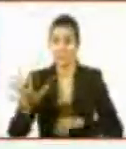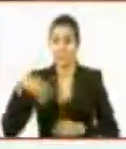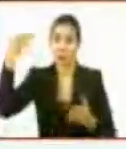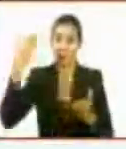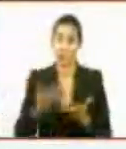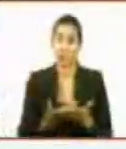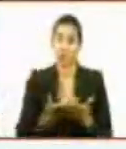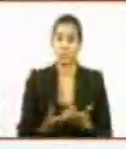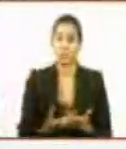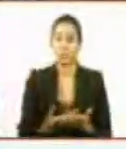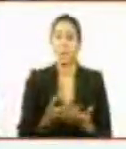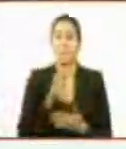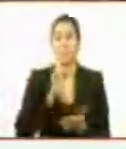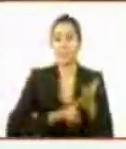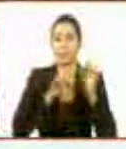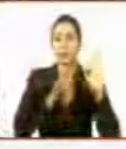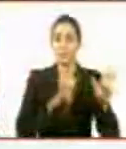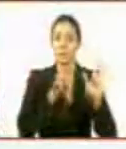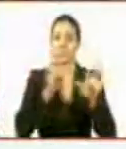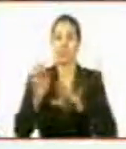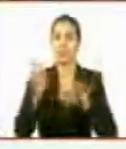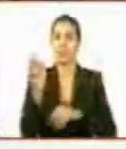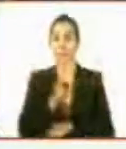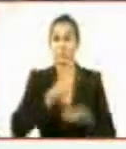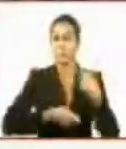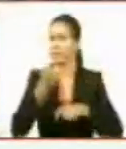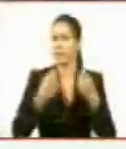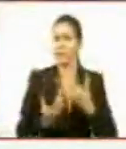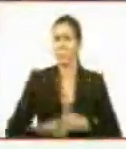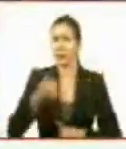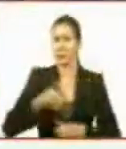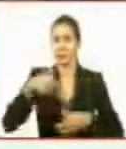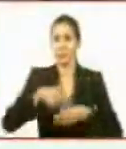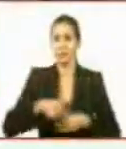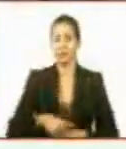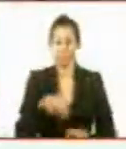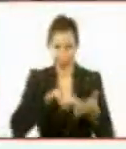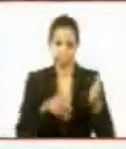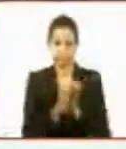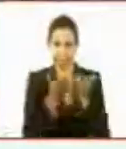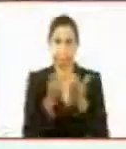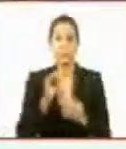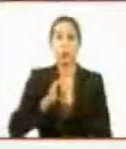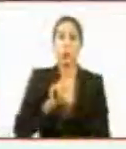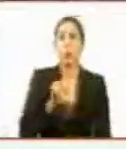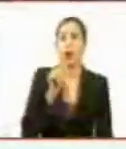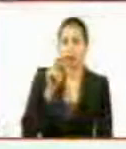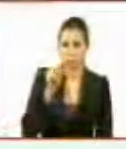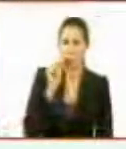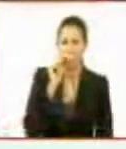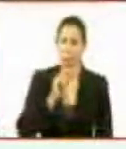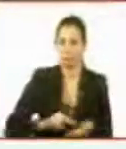1925 hasta 1970. Lean a Juan Pablo Pérez Alfonso.